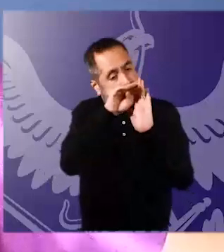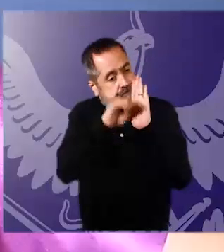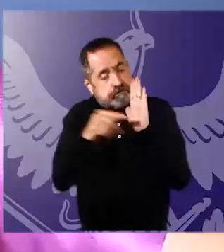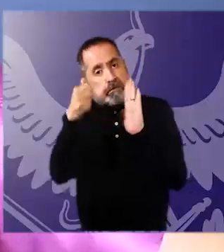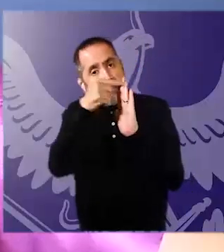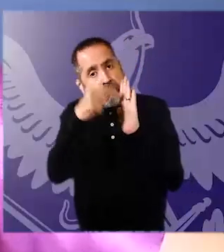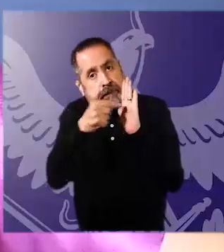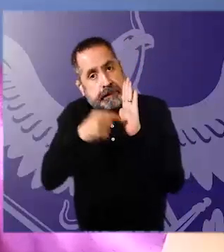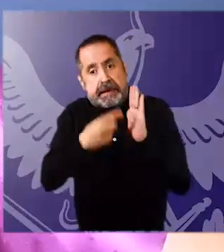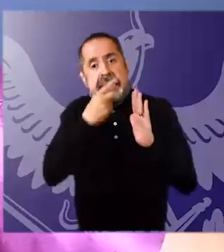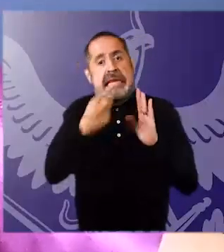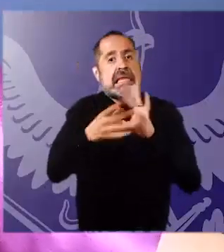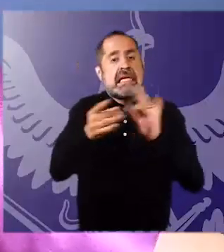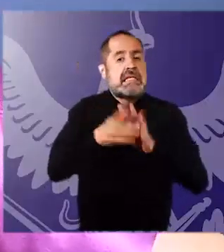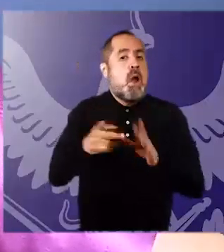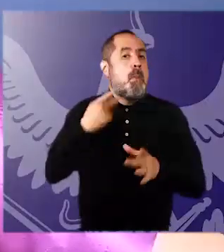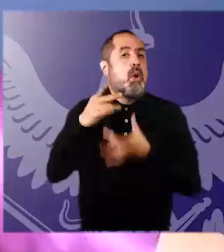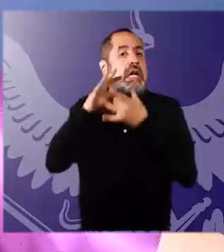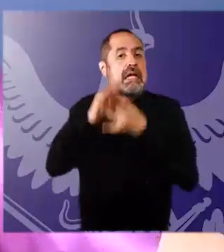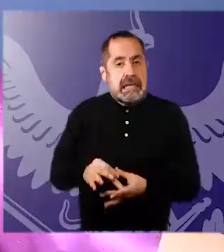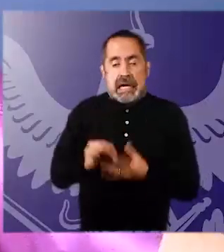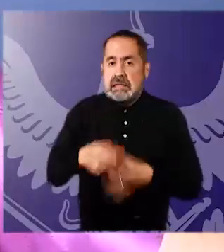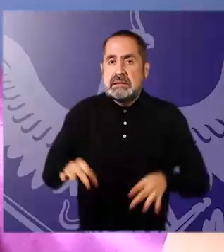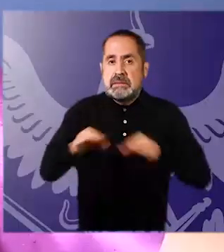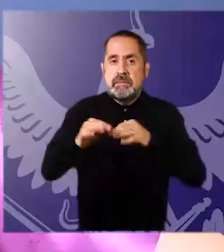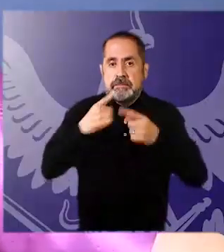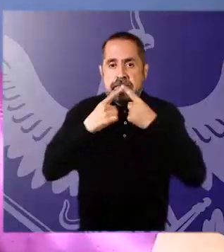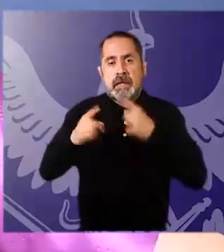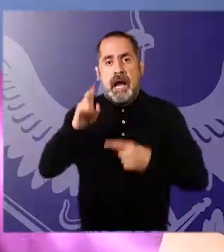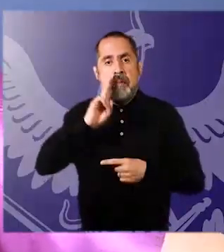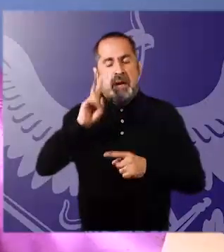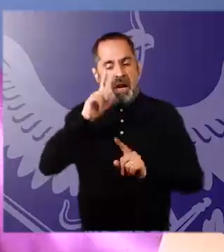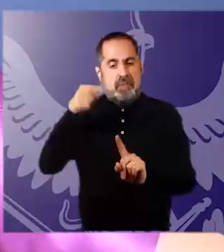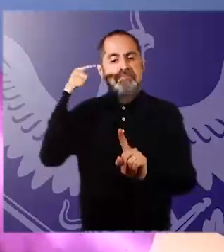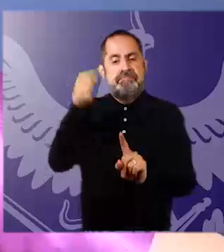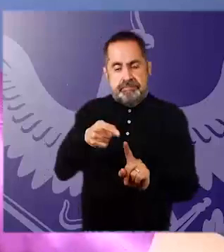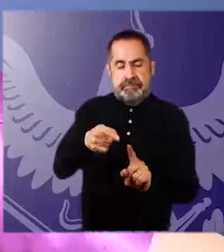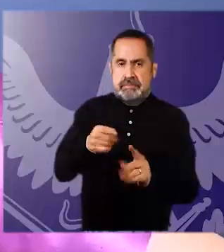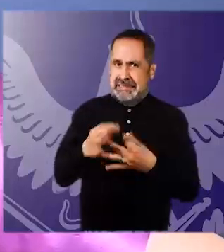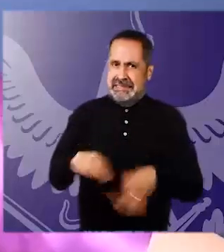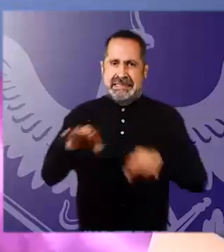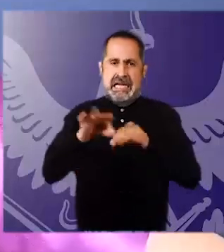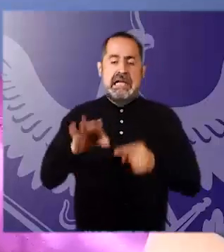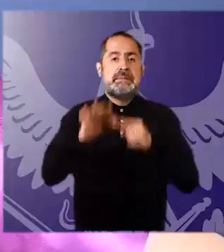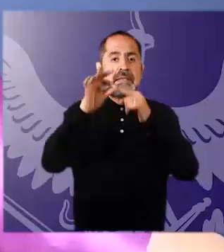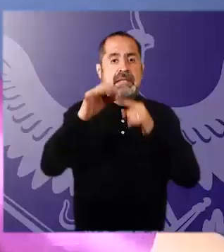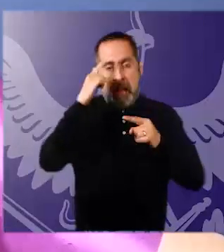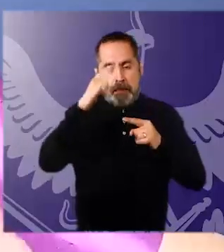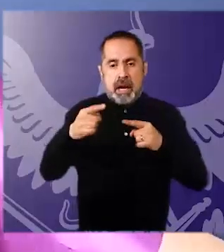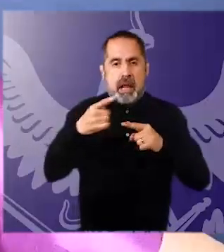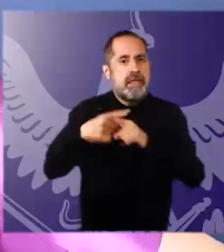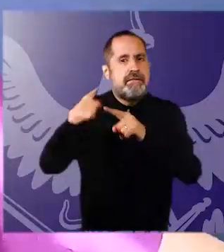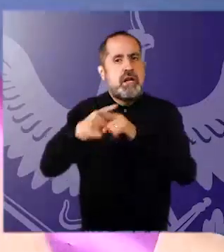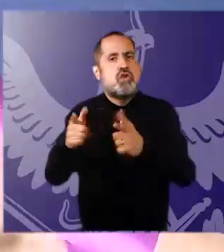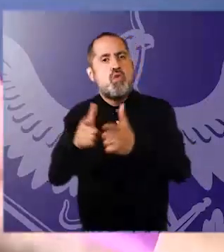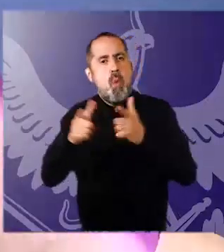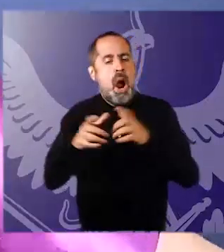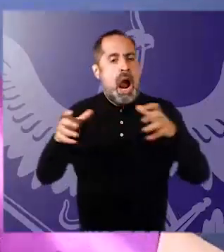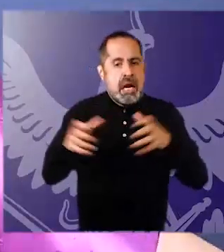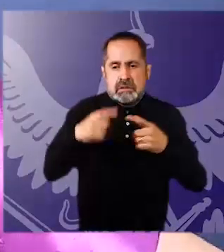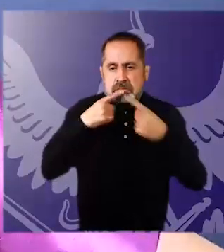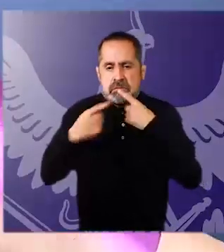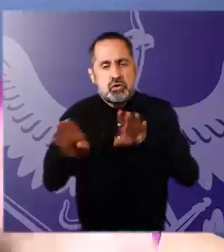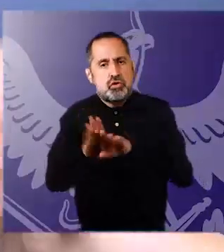su esencia es sumamente importante porque logra establecer las políticas públicas y las acciones focalizadas